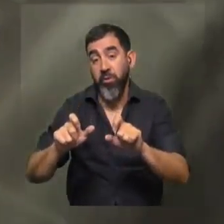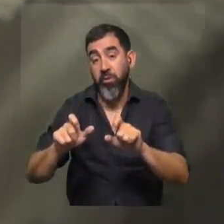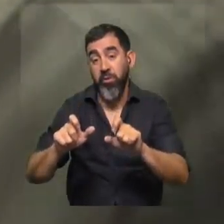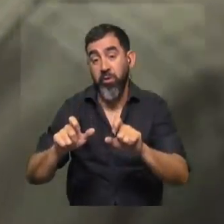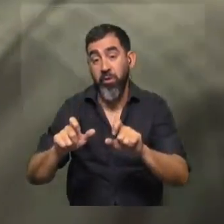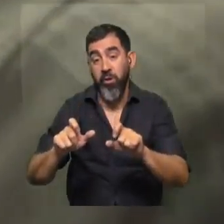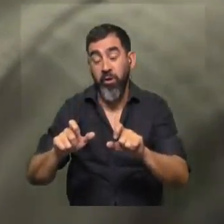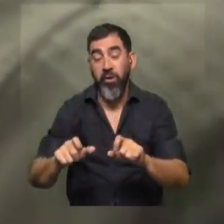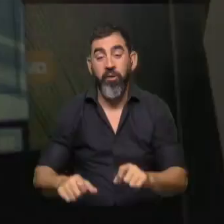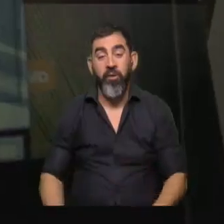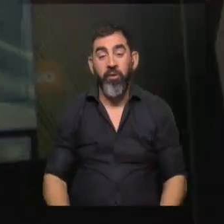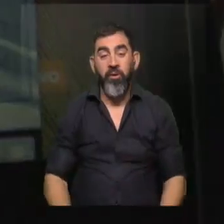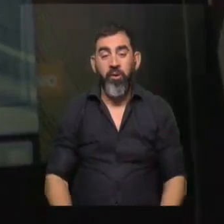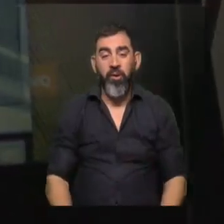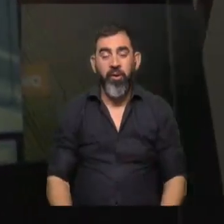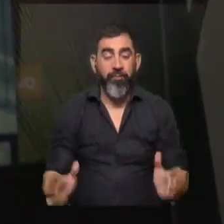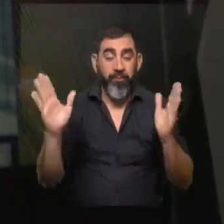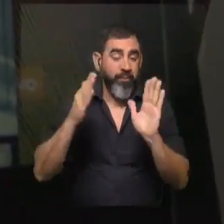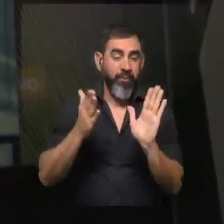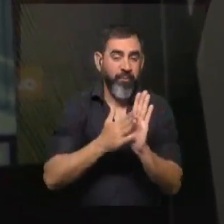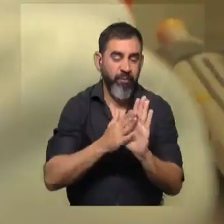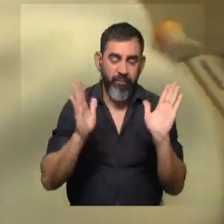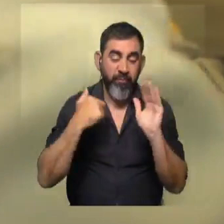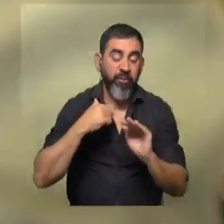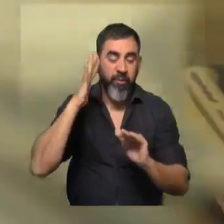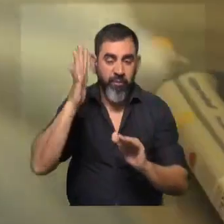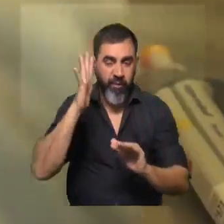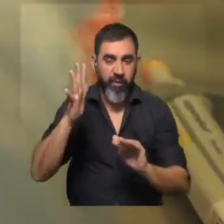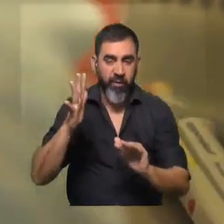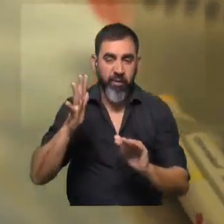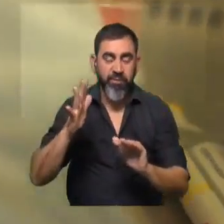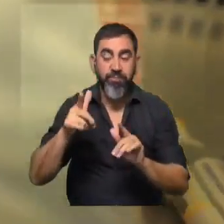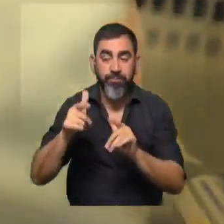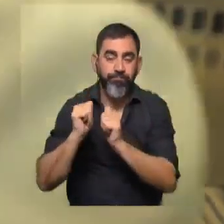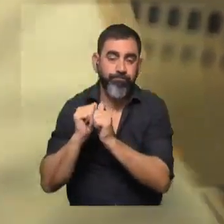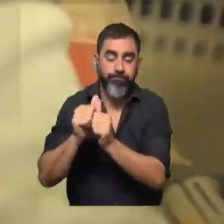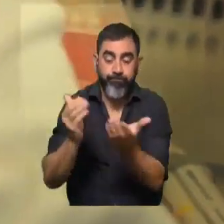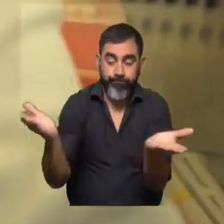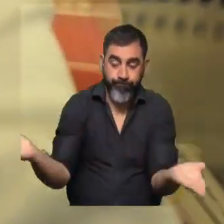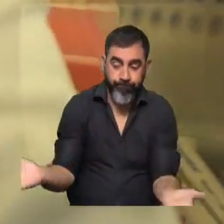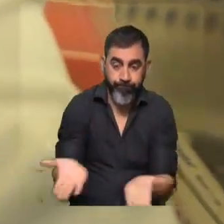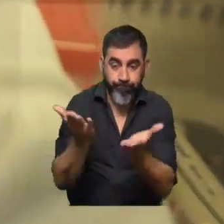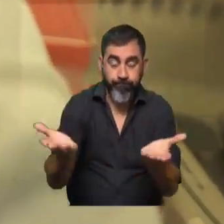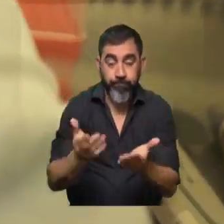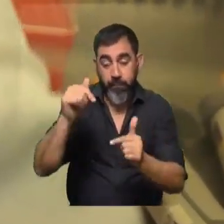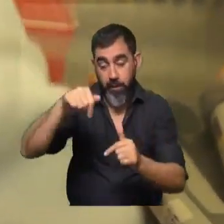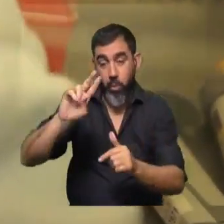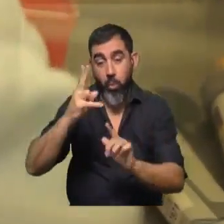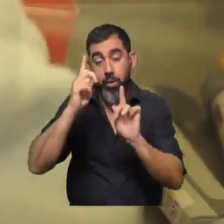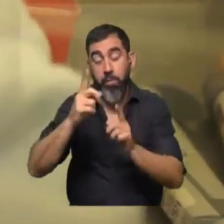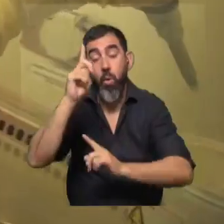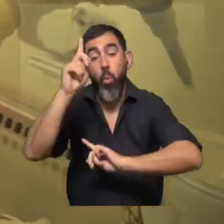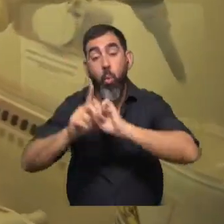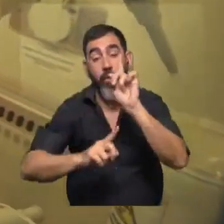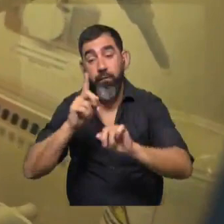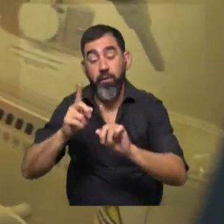inferimos nosotros, no podemos probarlo porque no hablamos con ellos, de alguna manera acompañan esta motivación tanto a nivel nacional como a nivel